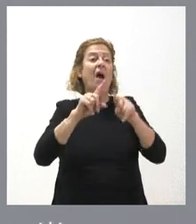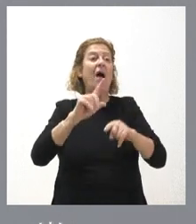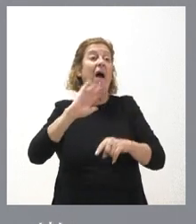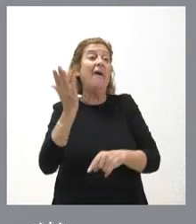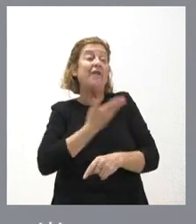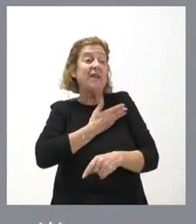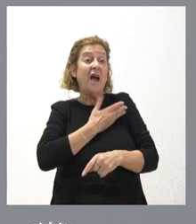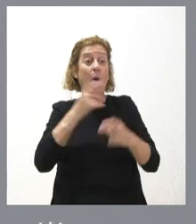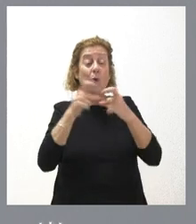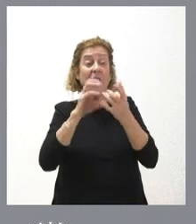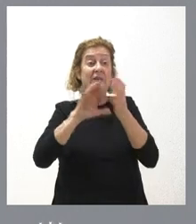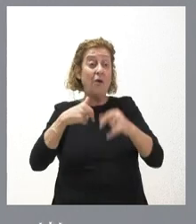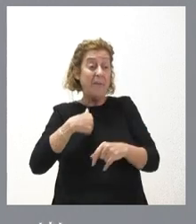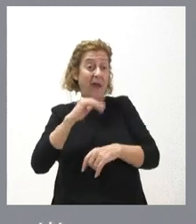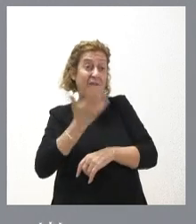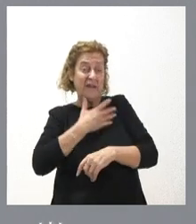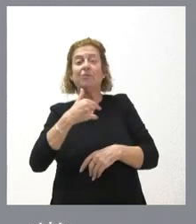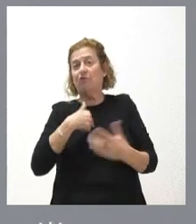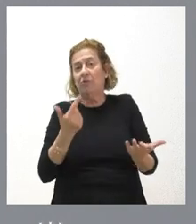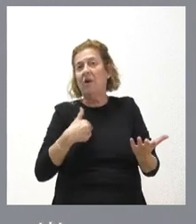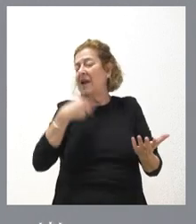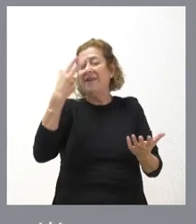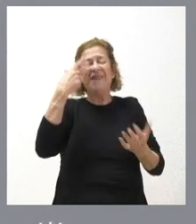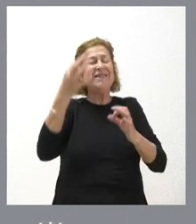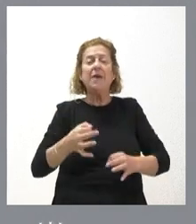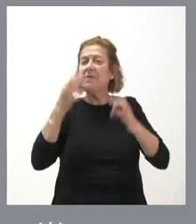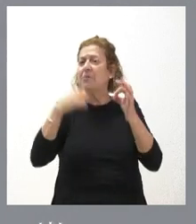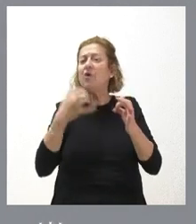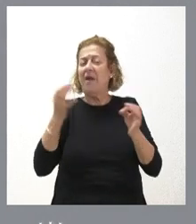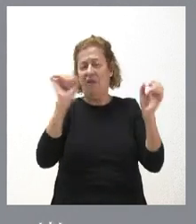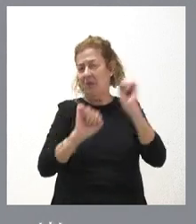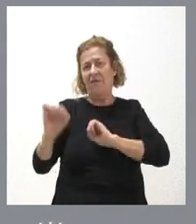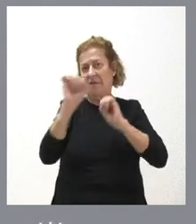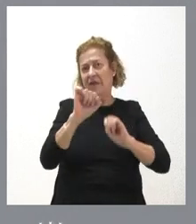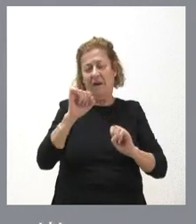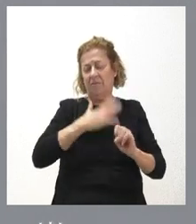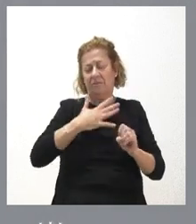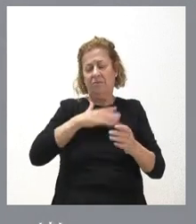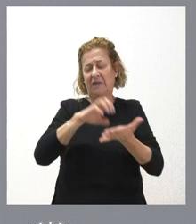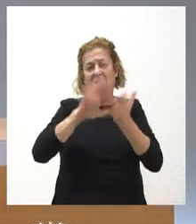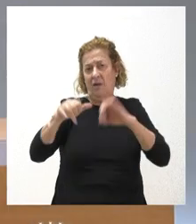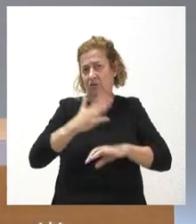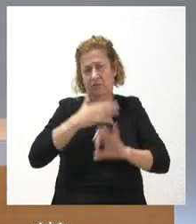vulnerada en cu caso lógicamente nuestro interés será siempre defender la posición de nuestra comunidad